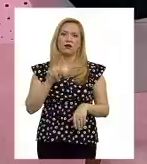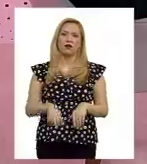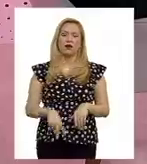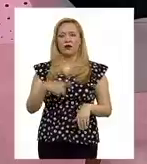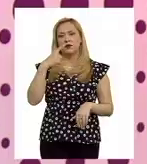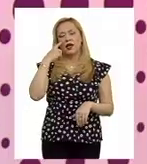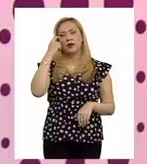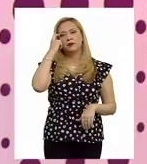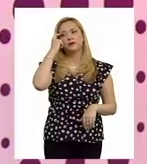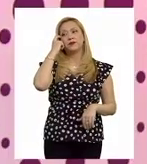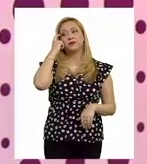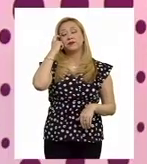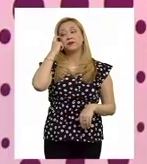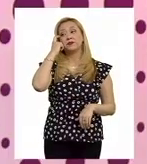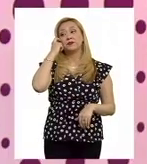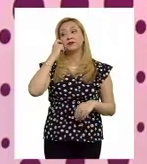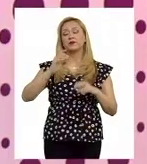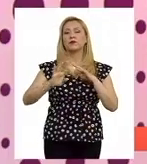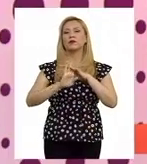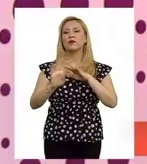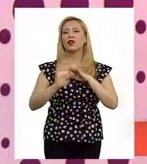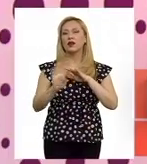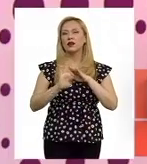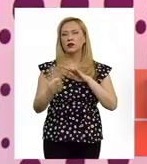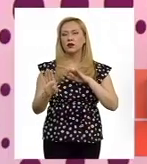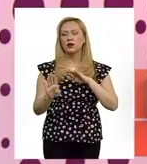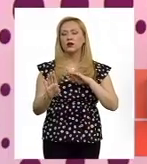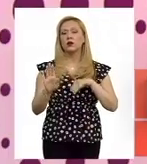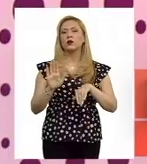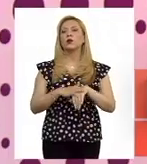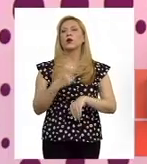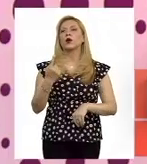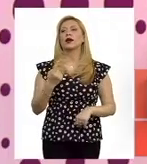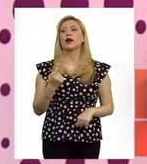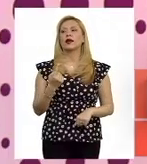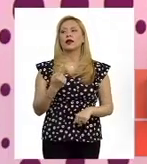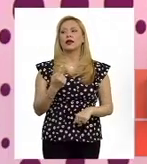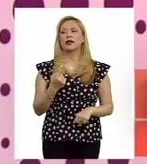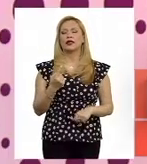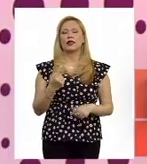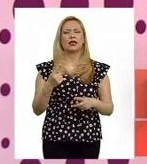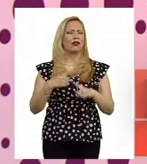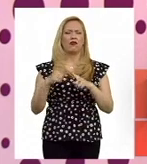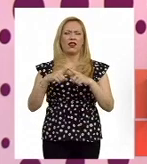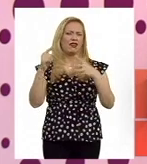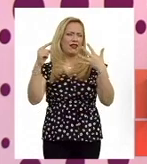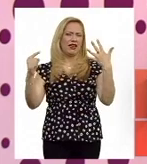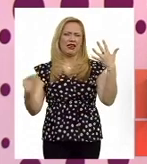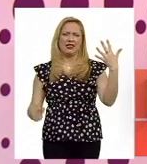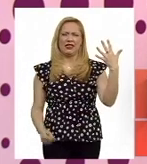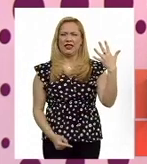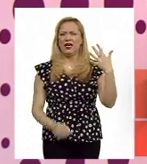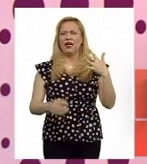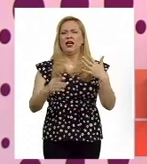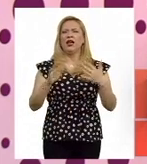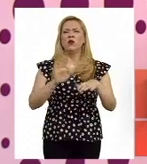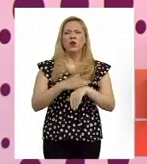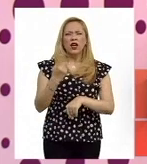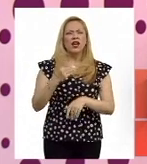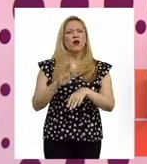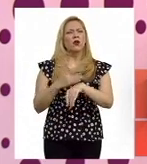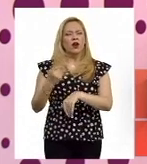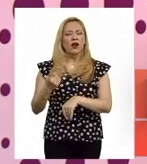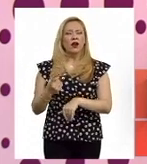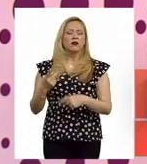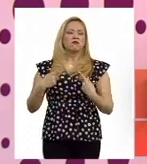migraciones son resultado de factores o múltiples factores que inciden en los movimientos